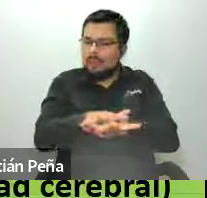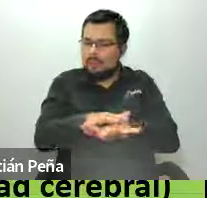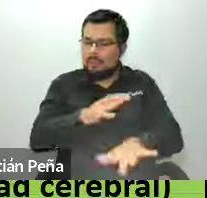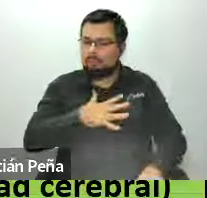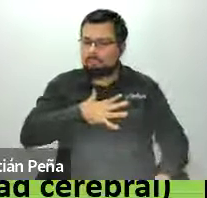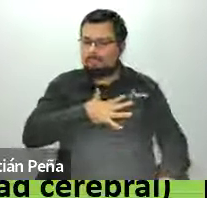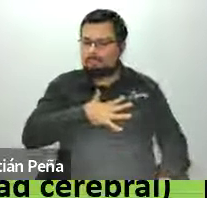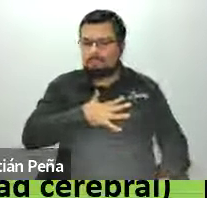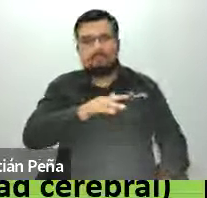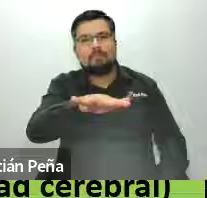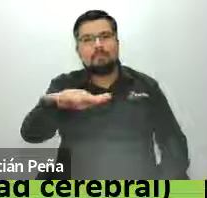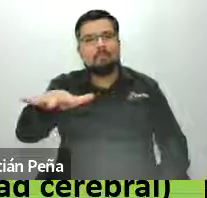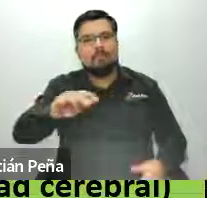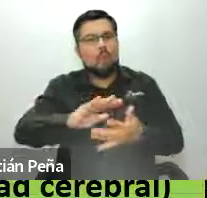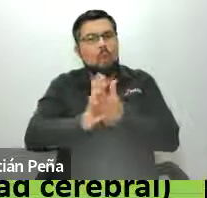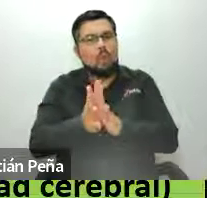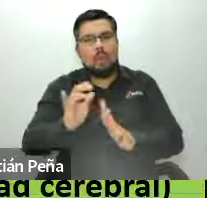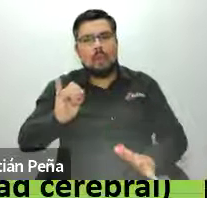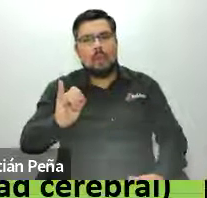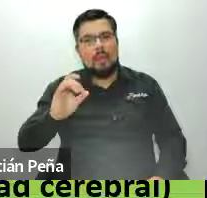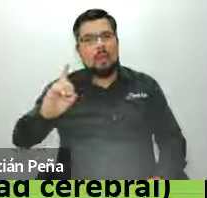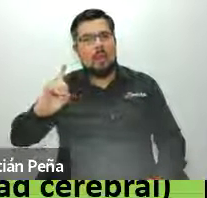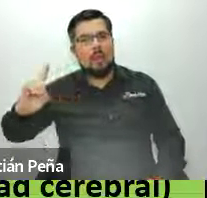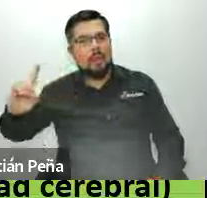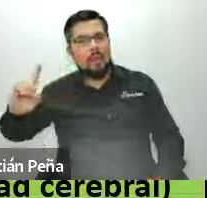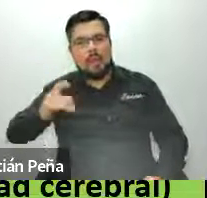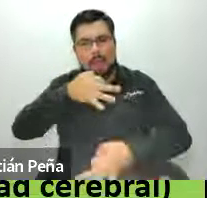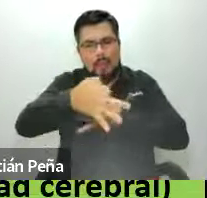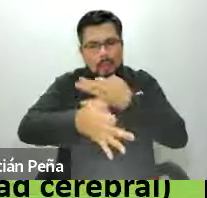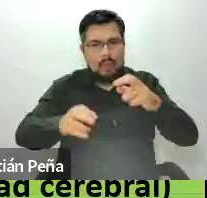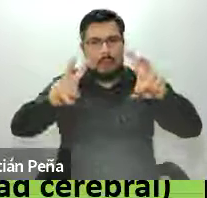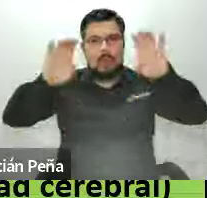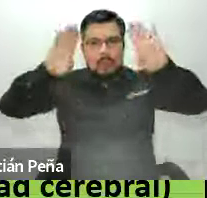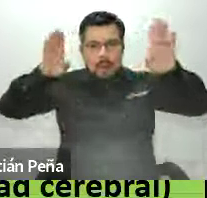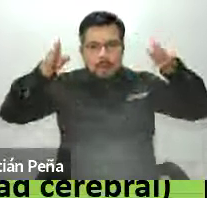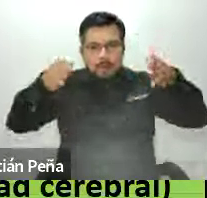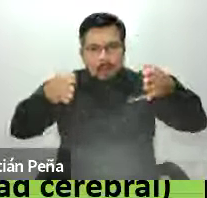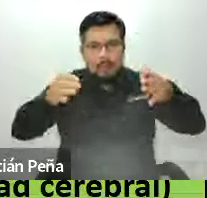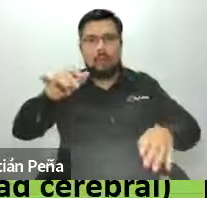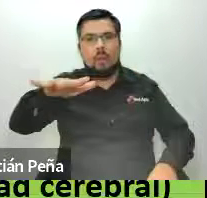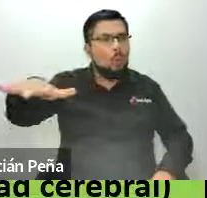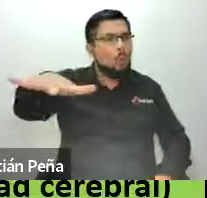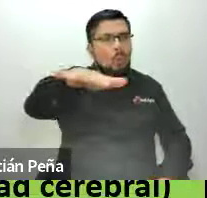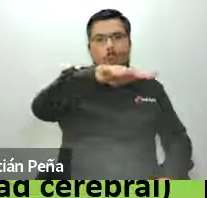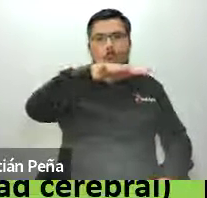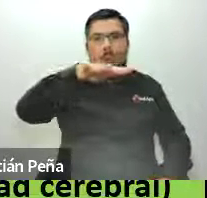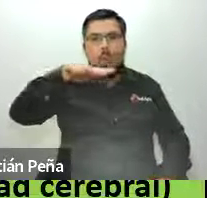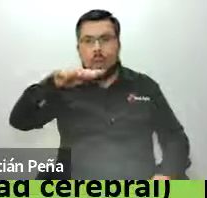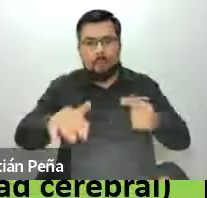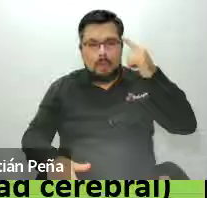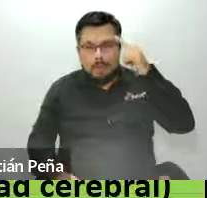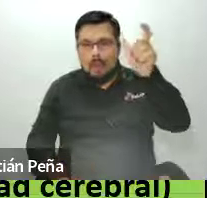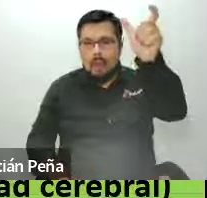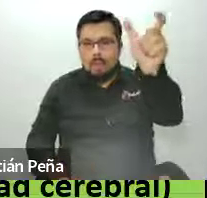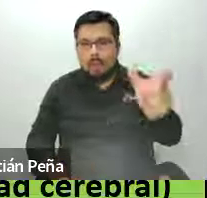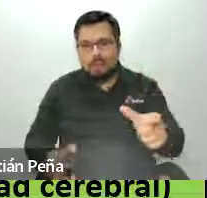pertinente todo lo que la IDD plantea respecto al enfoque multidimensional, de considerar a la persona